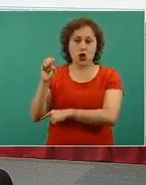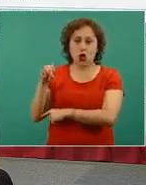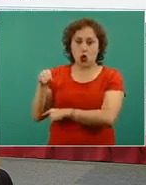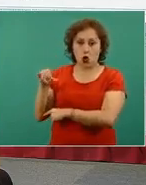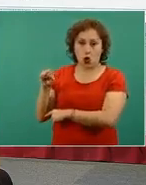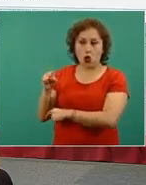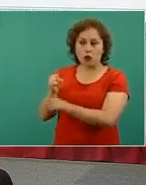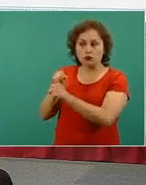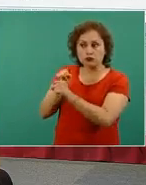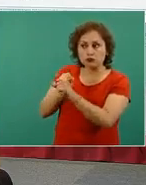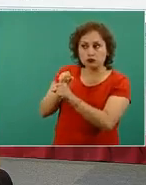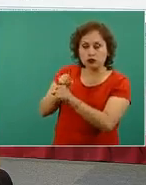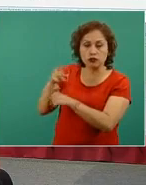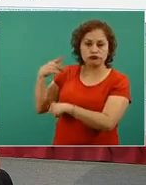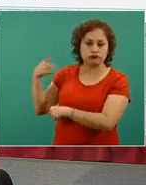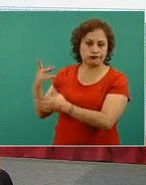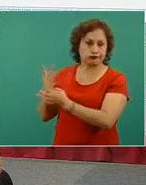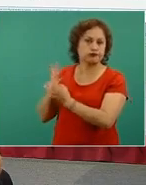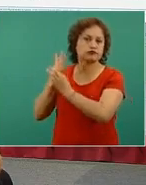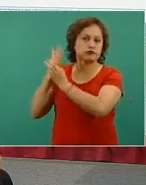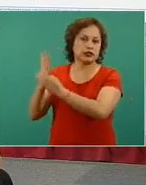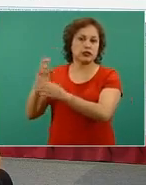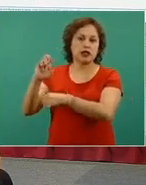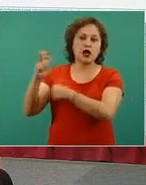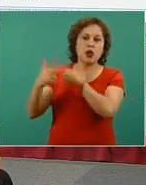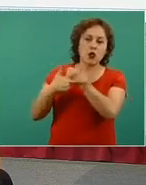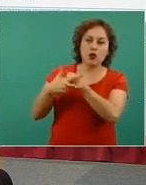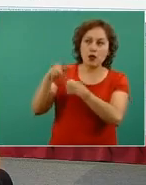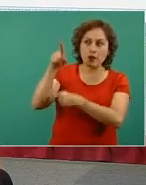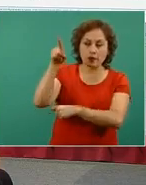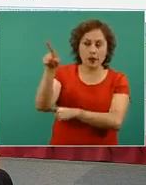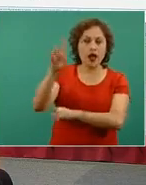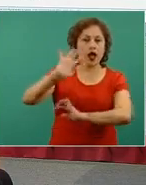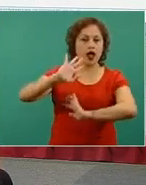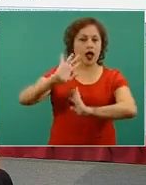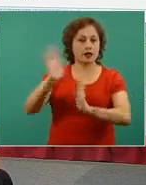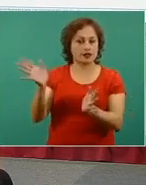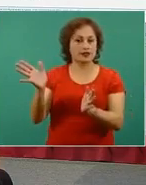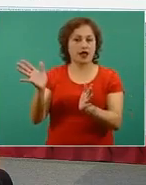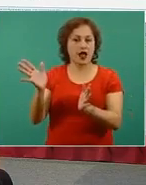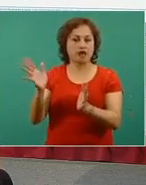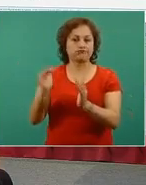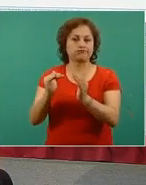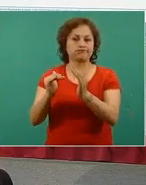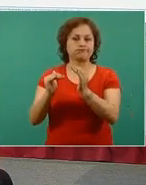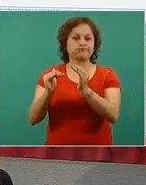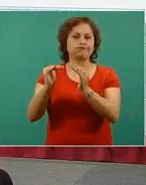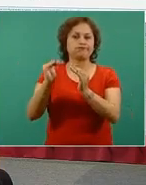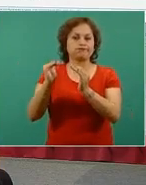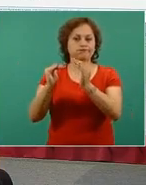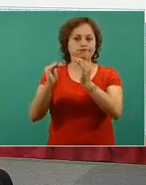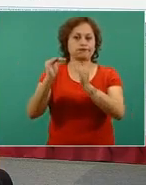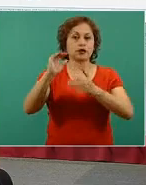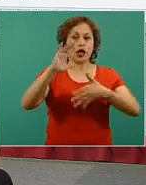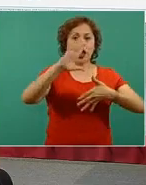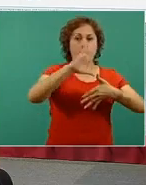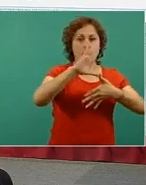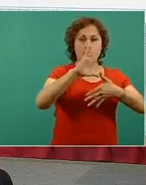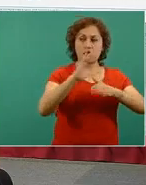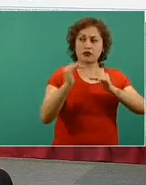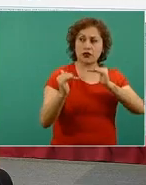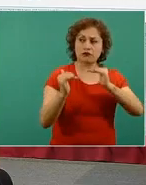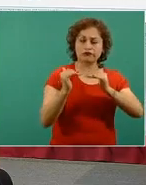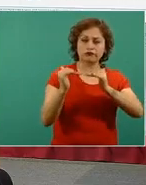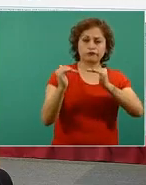ha establecido y tiene sus reportes, Europa ha sobrepasado a América, o se encuentran en la misma cifra respecto al número de